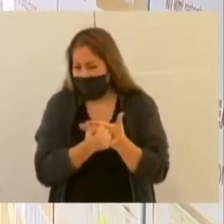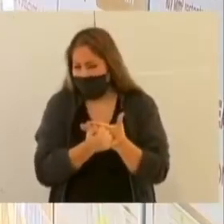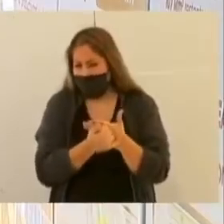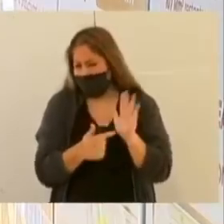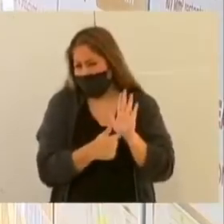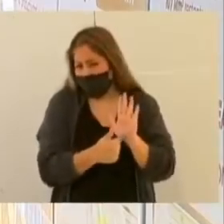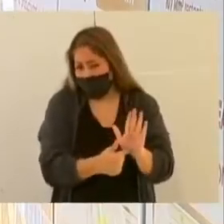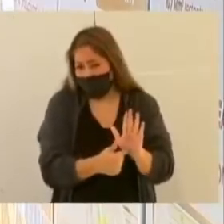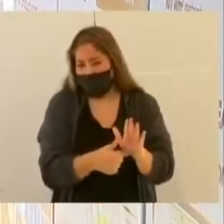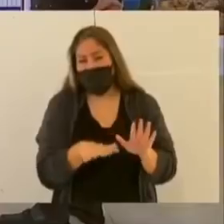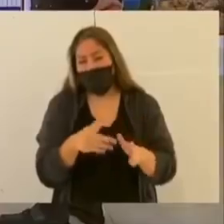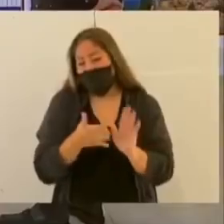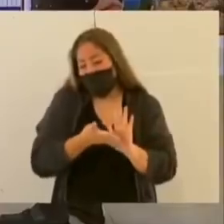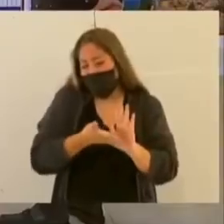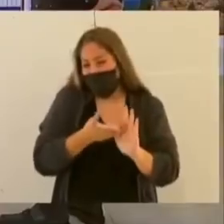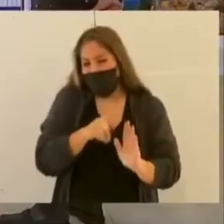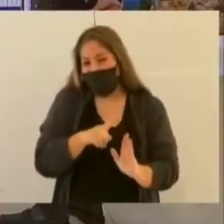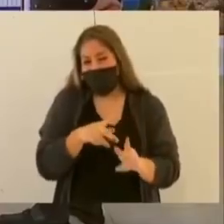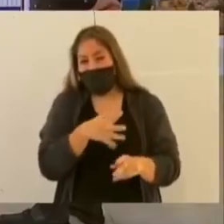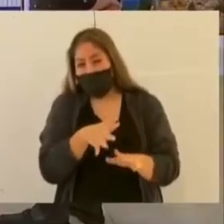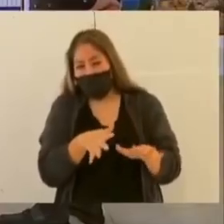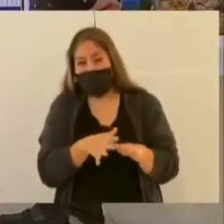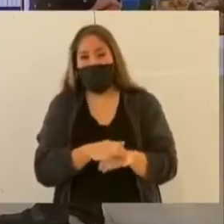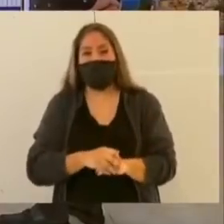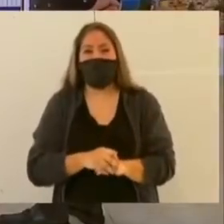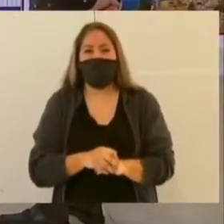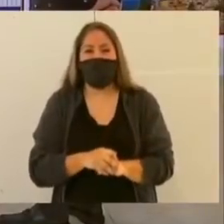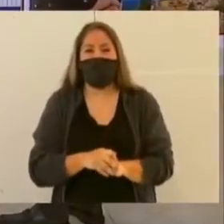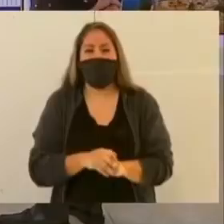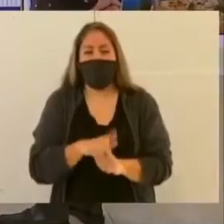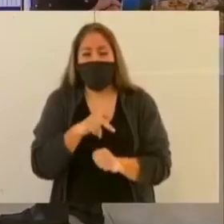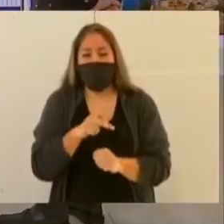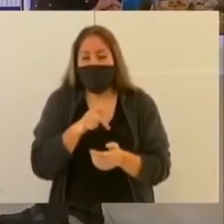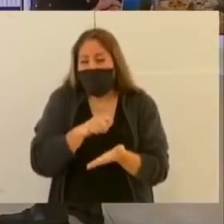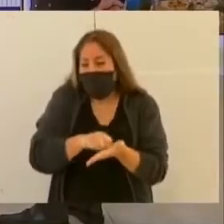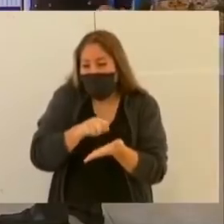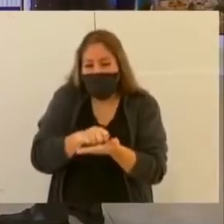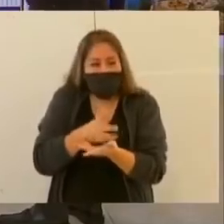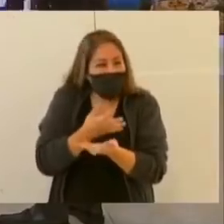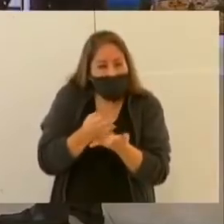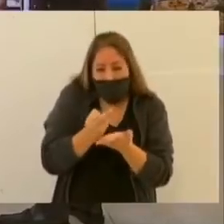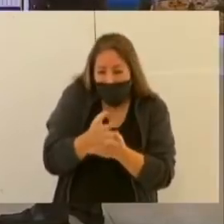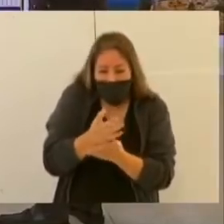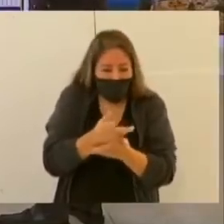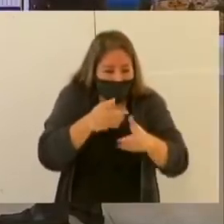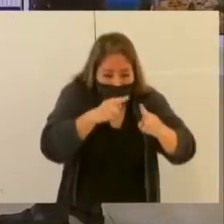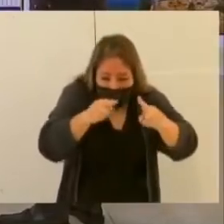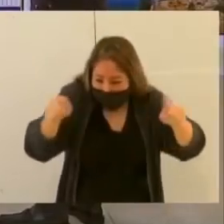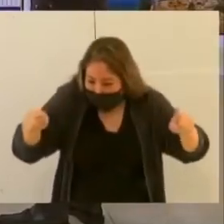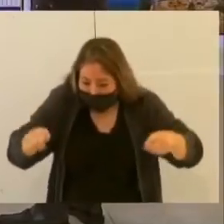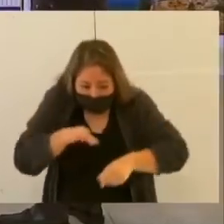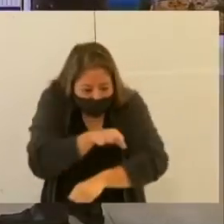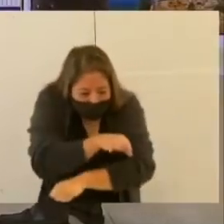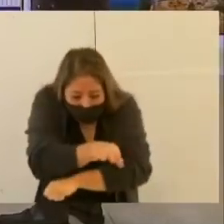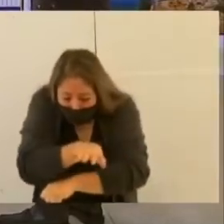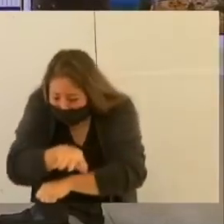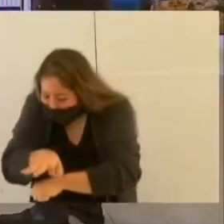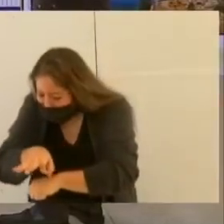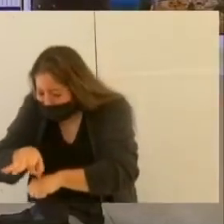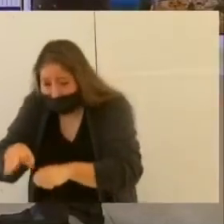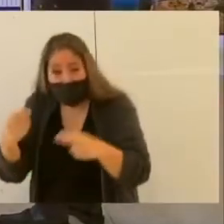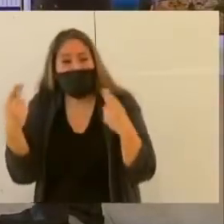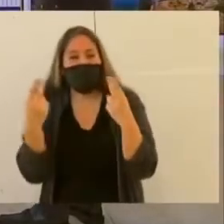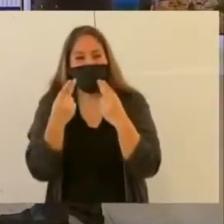ejecutivo para la construcción. Esto quiere decir que se elaboraron todos los planos ejecutivos que necesitan